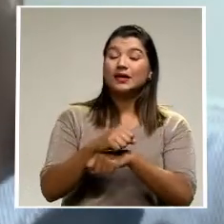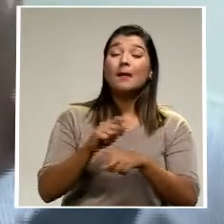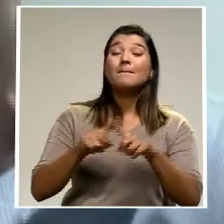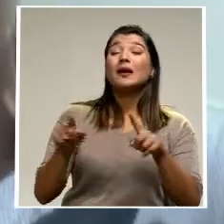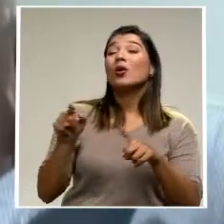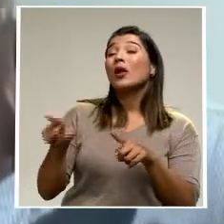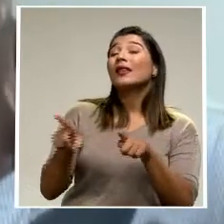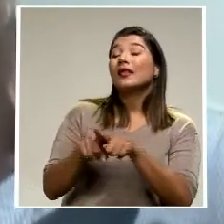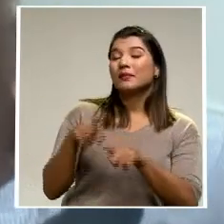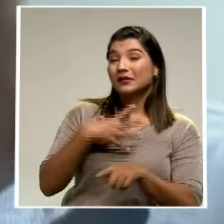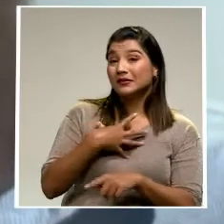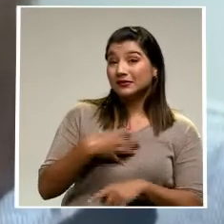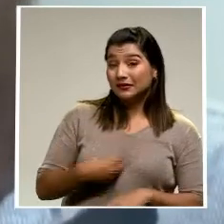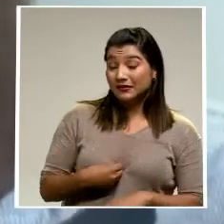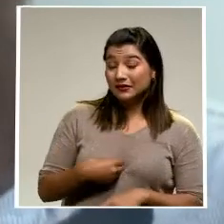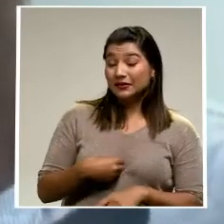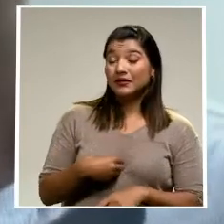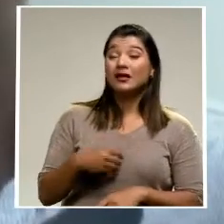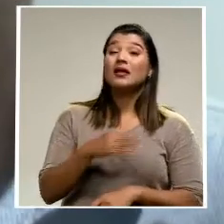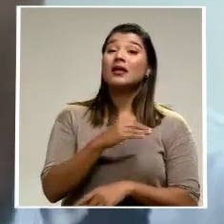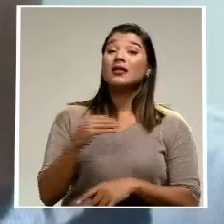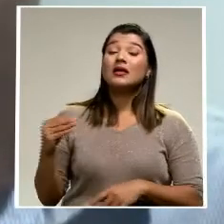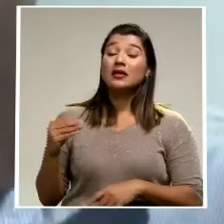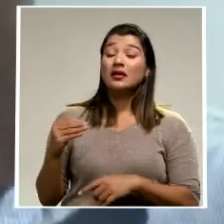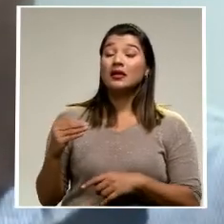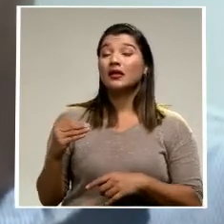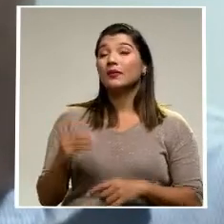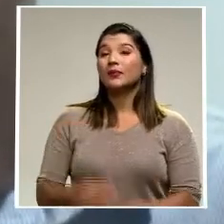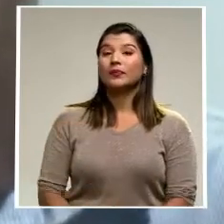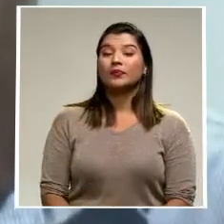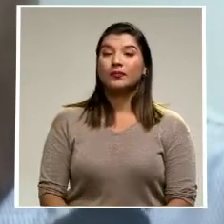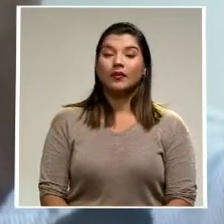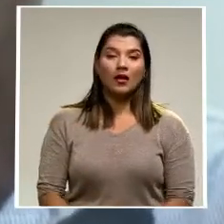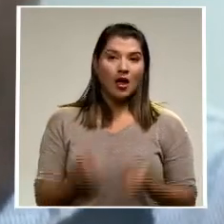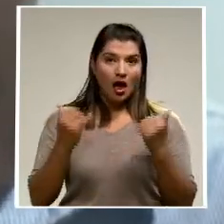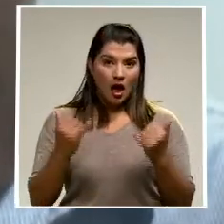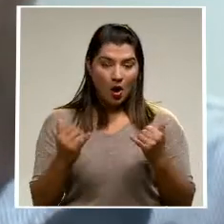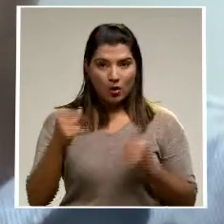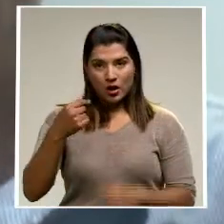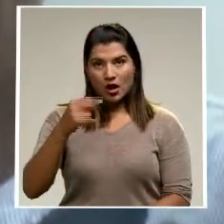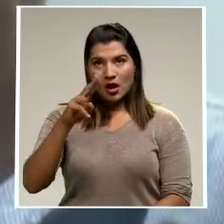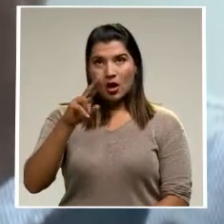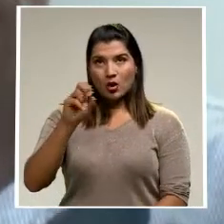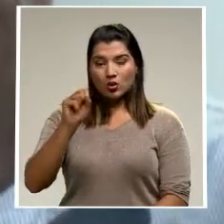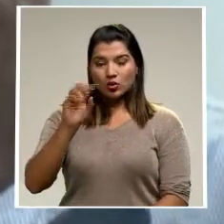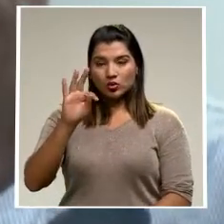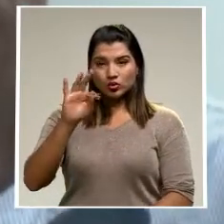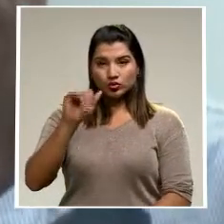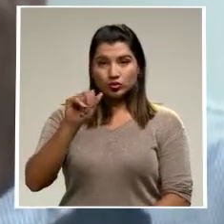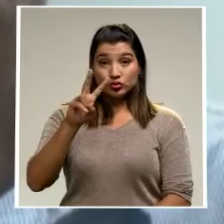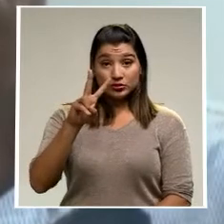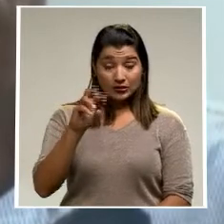partidos y tan desdibujado en la parte programática como esos otros partidos. Ahora, Gustavo,